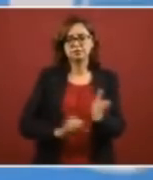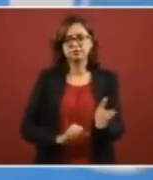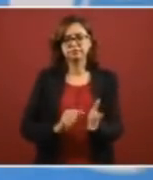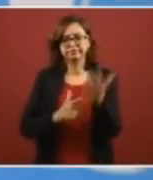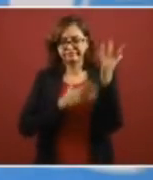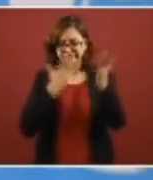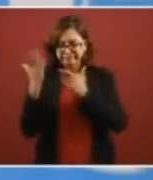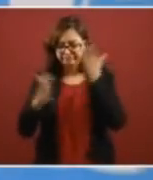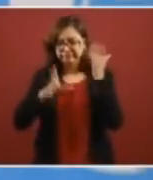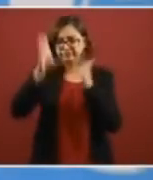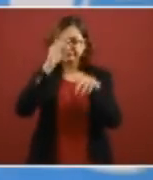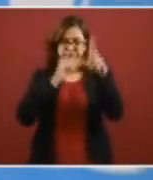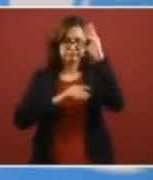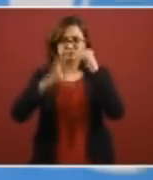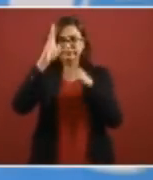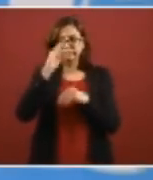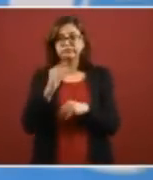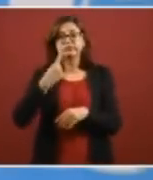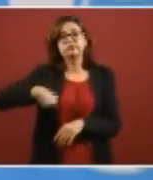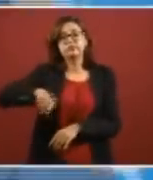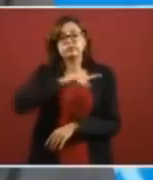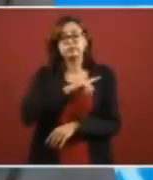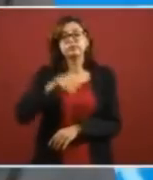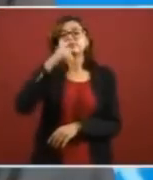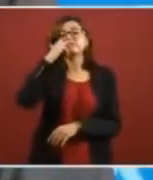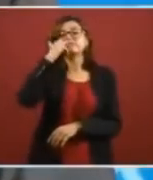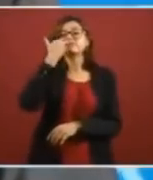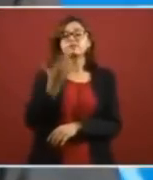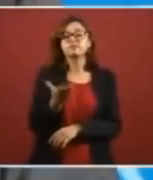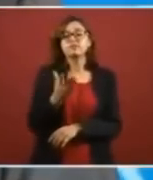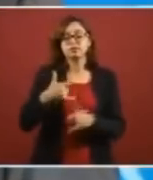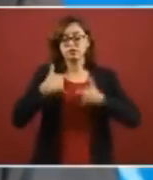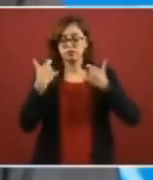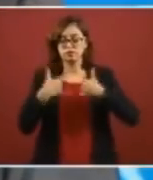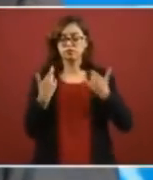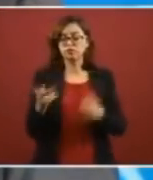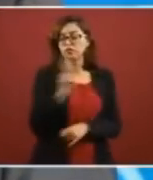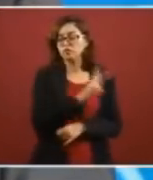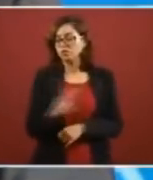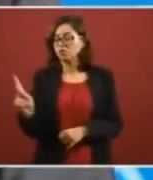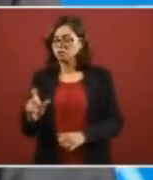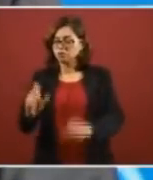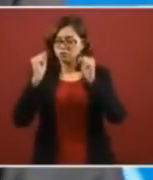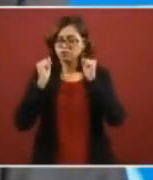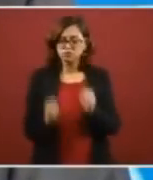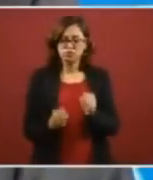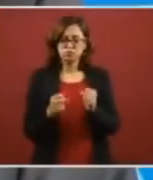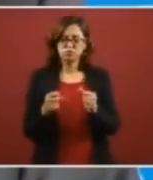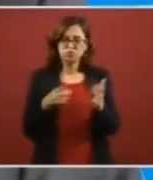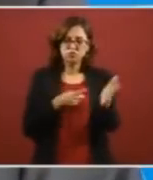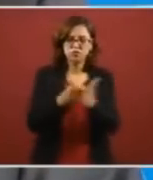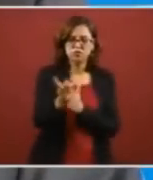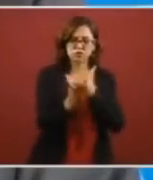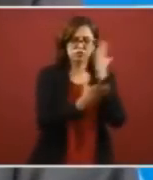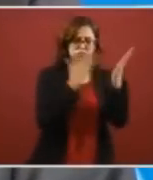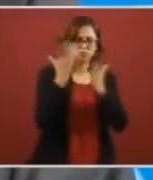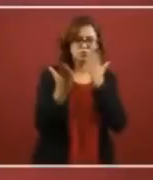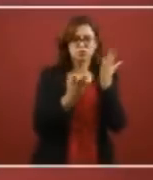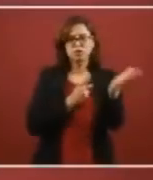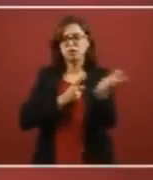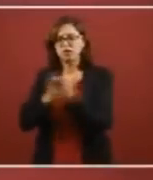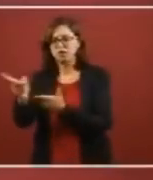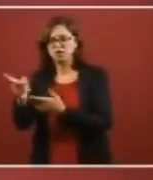formándose, porque lo que queremos es que todos los jóvenes tengan garantizado el derecho al estudio y el